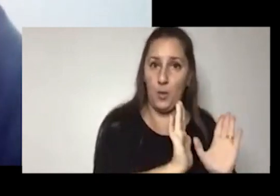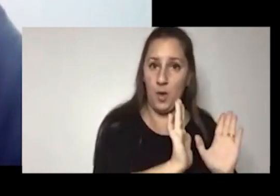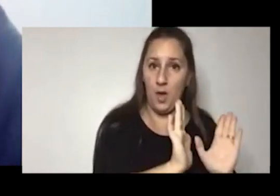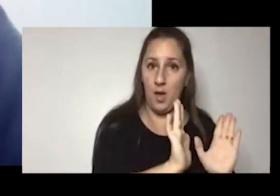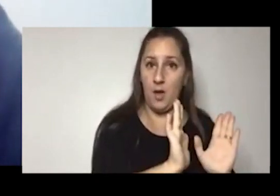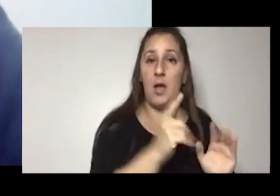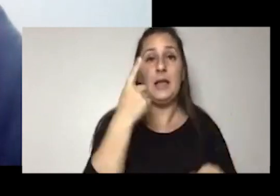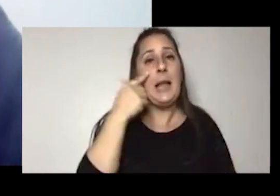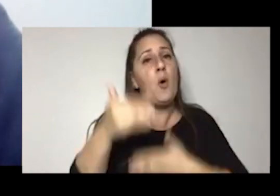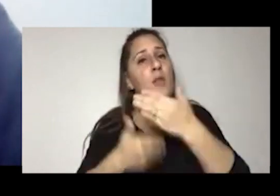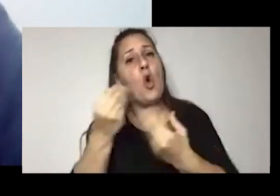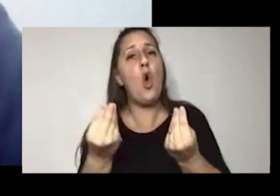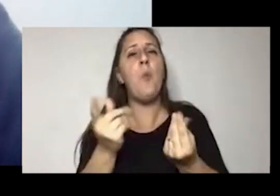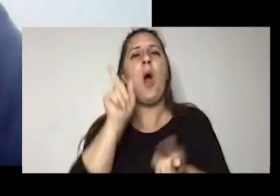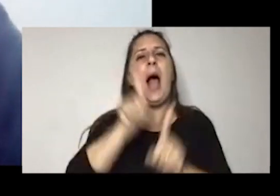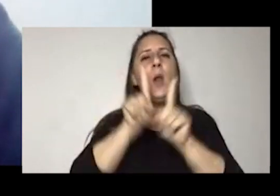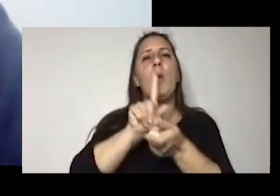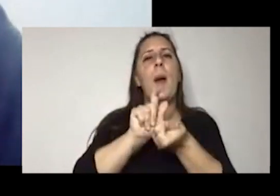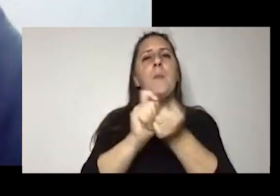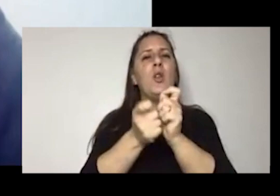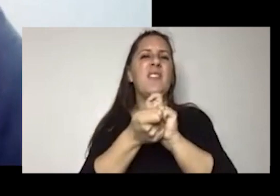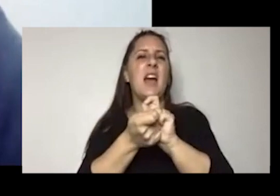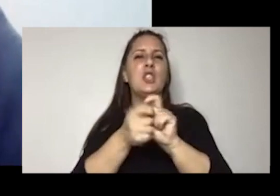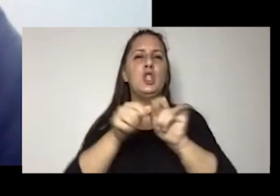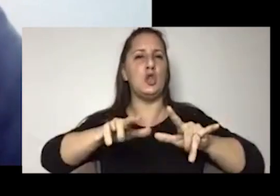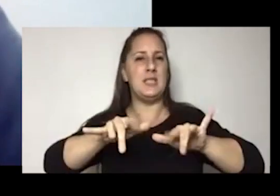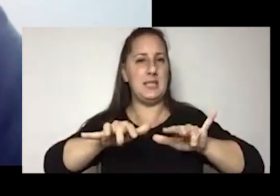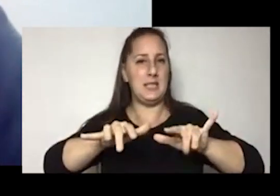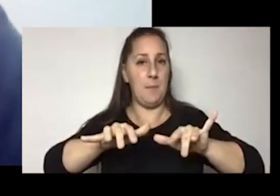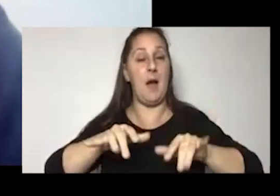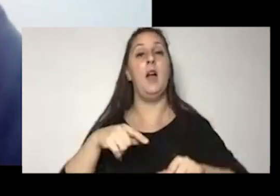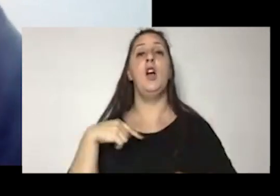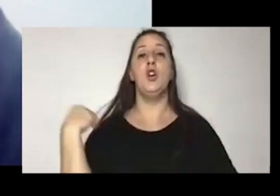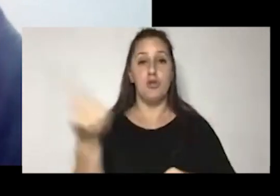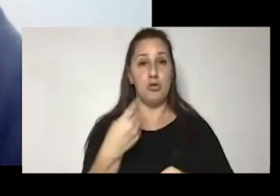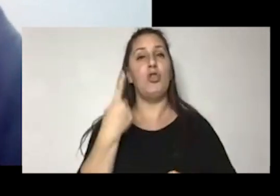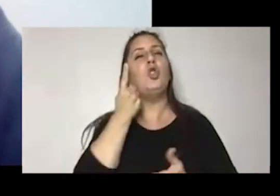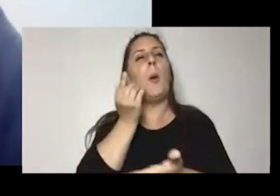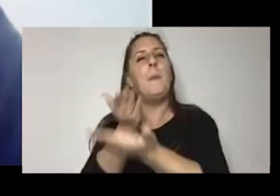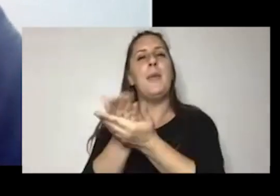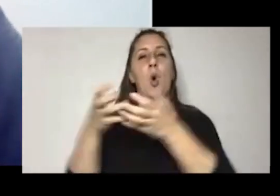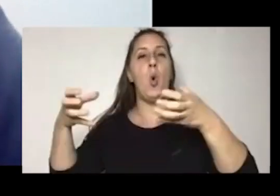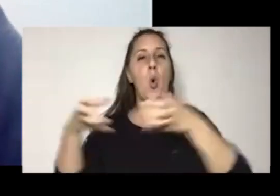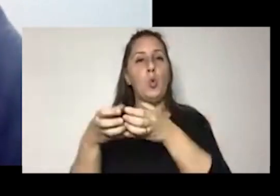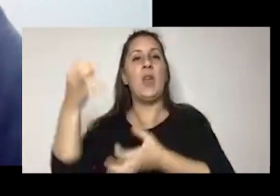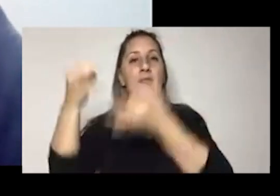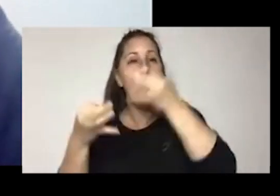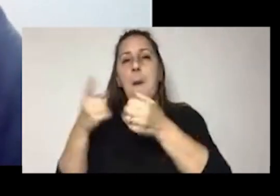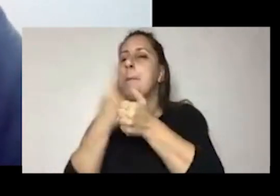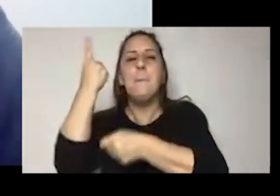hacer alguna modificación en el sistema, lo que nosotros instruimos a las juntas evaluadoras y damos prioridad para que en estos